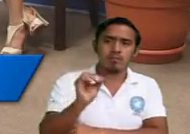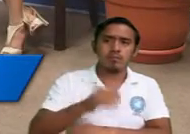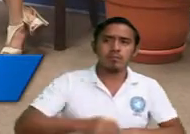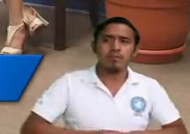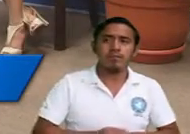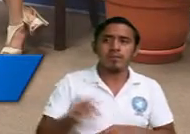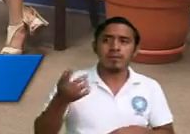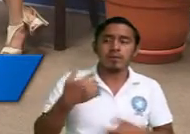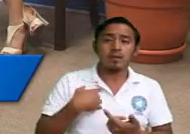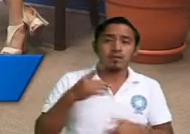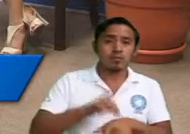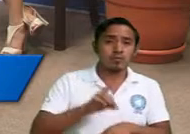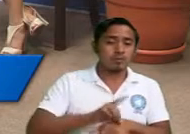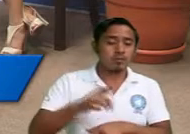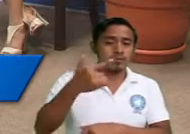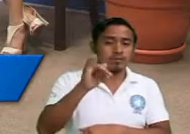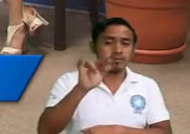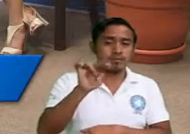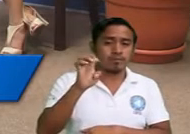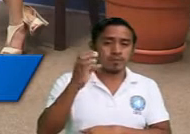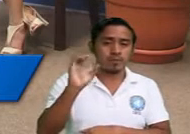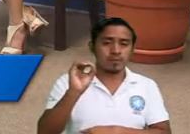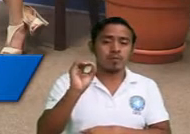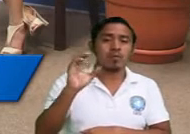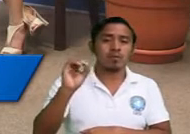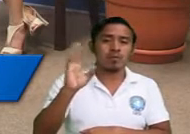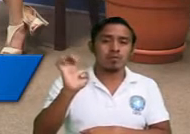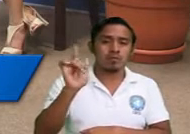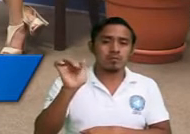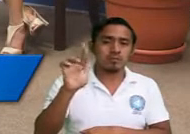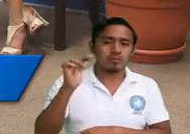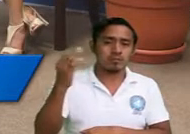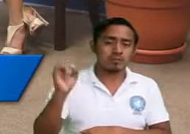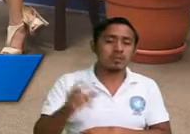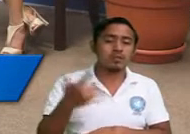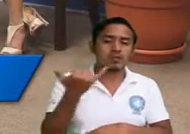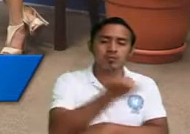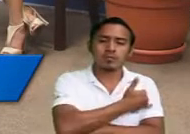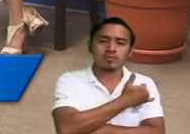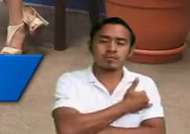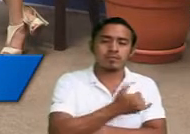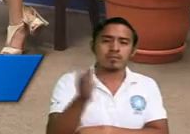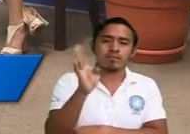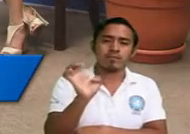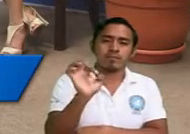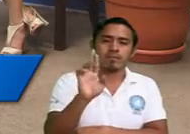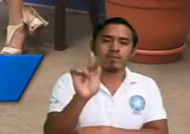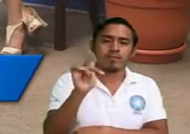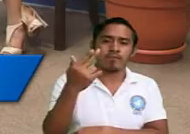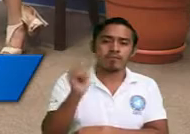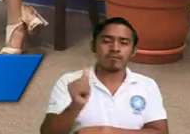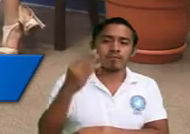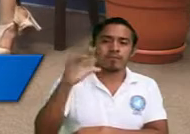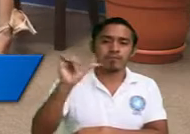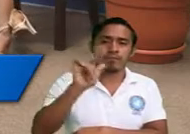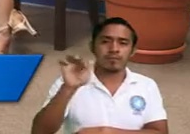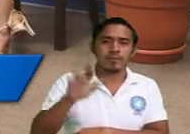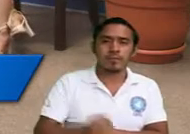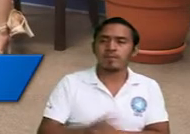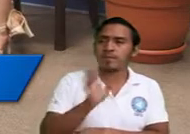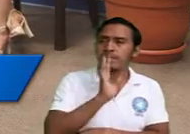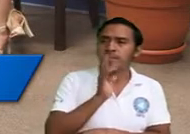Berta Calderón, un hospital especializado en la atención de la mujer. Doctora, hablemos de las